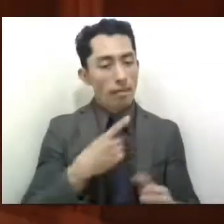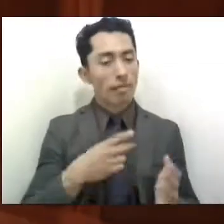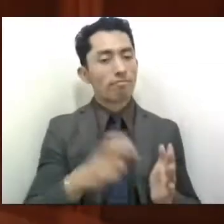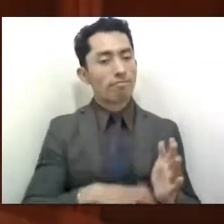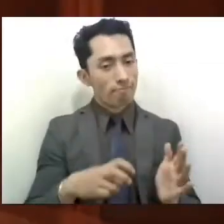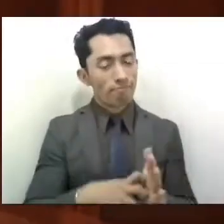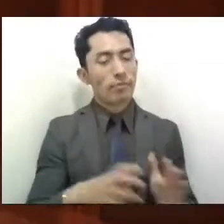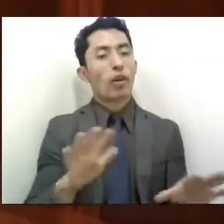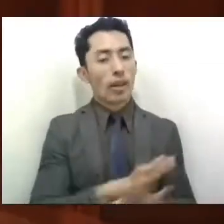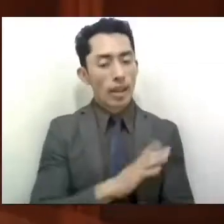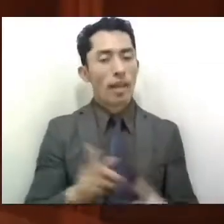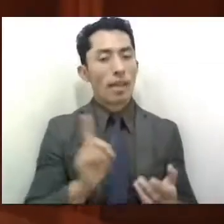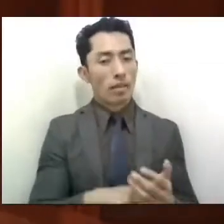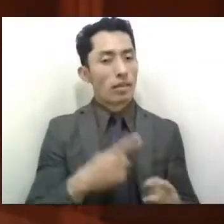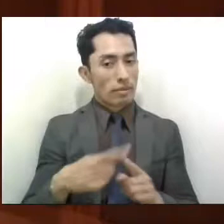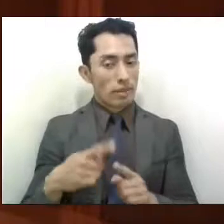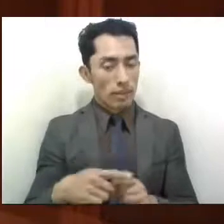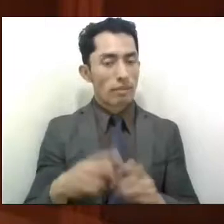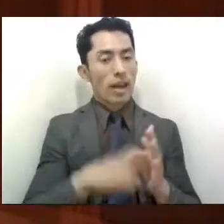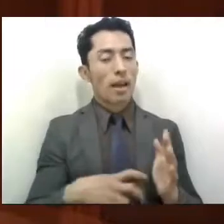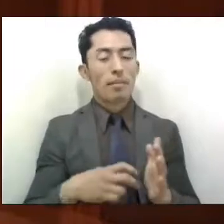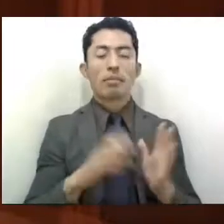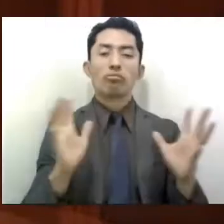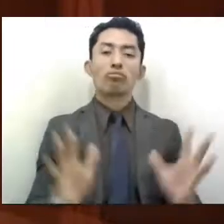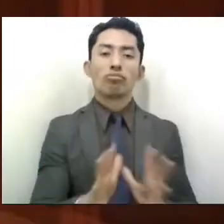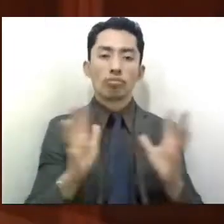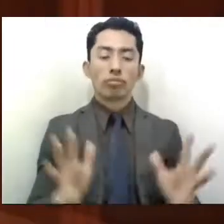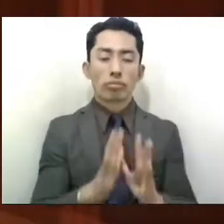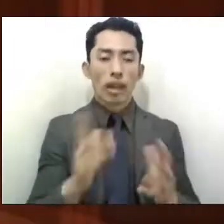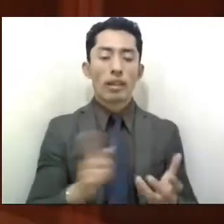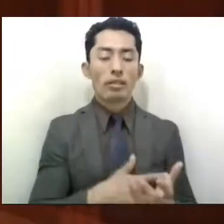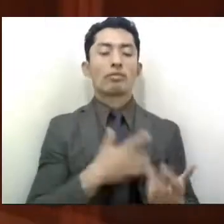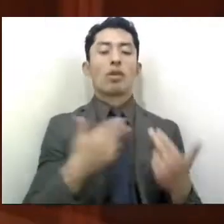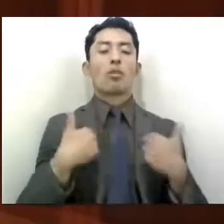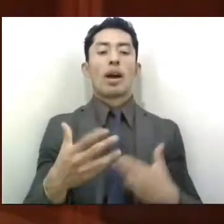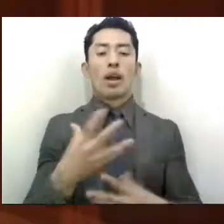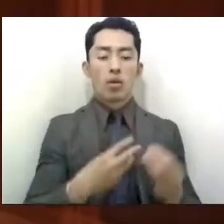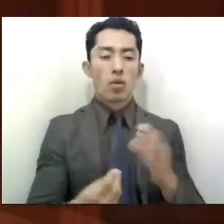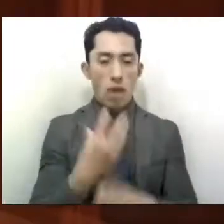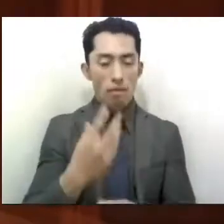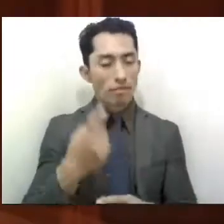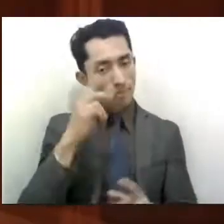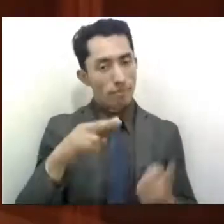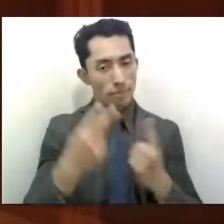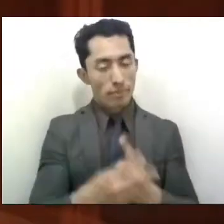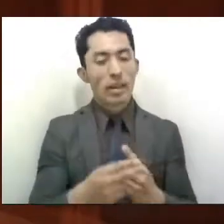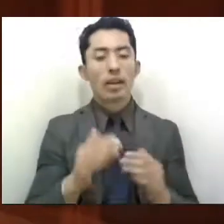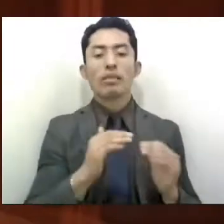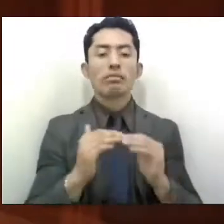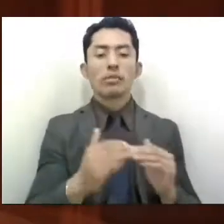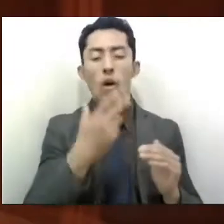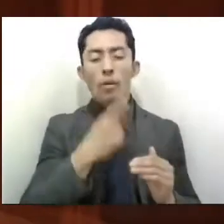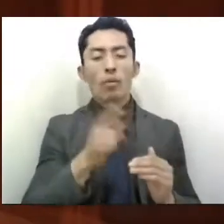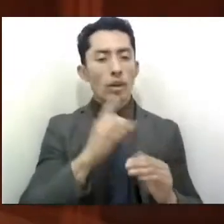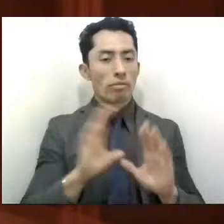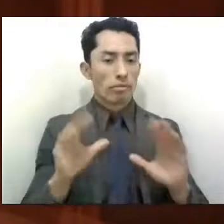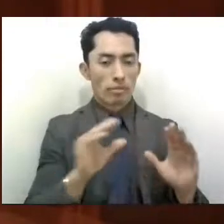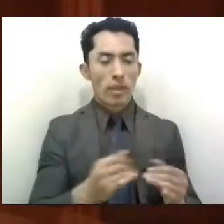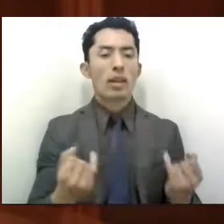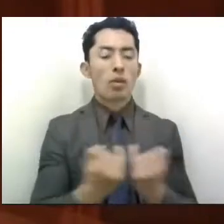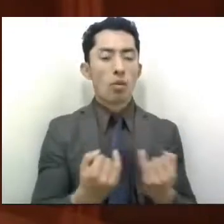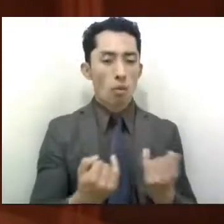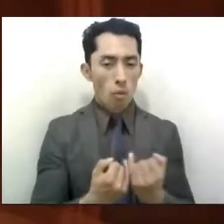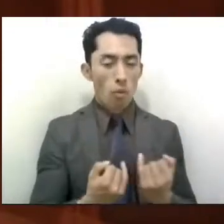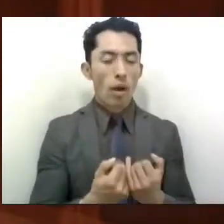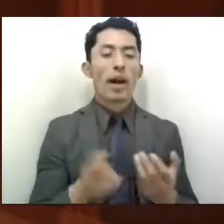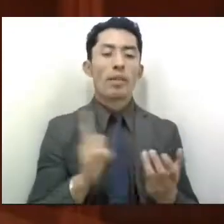orientan, promover un nuevo humanismo, impulsar la equidad educativa, atender los vacíos en la formación pedagógica